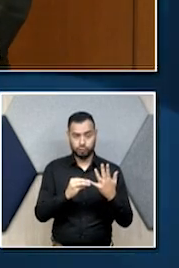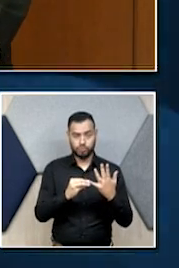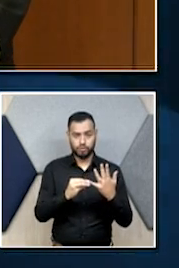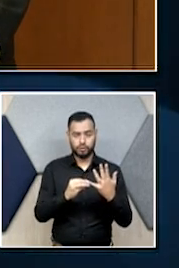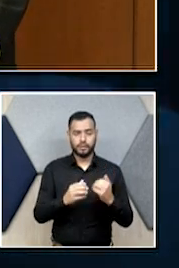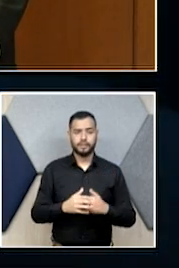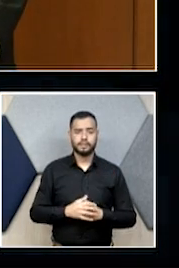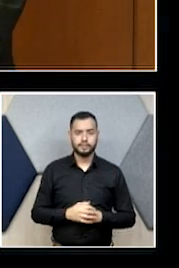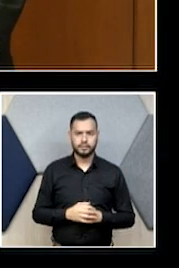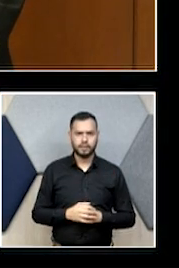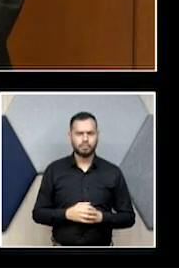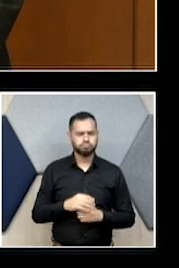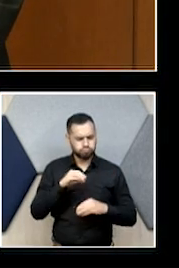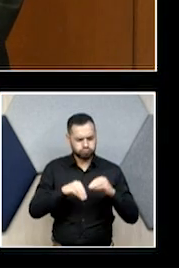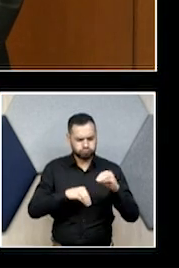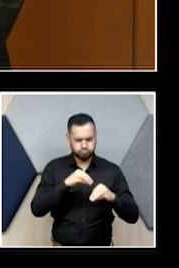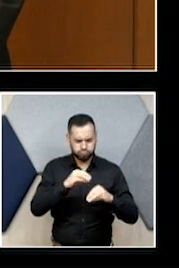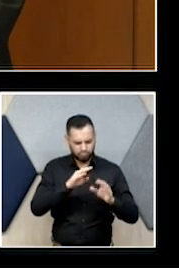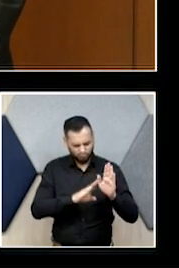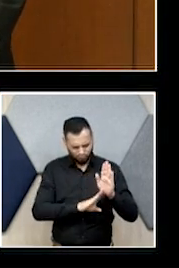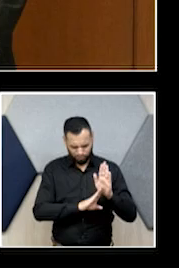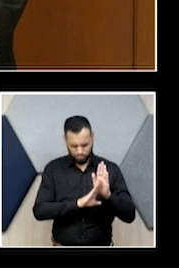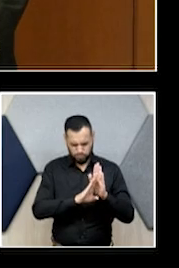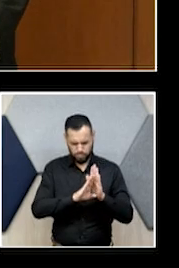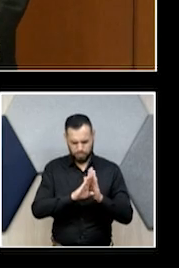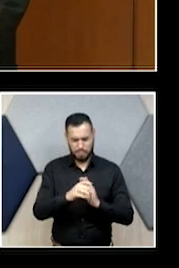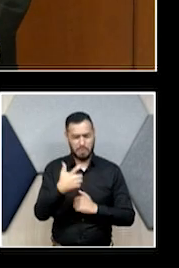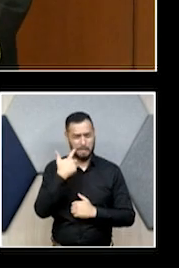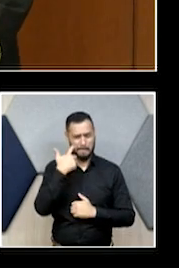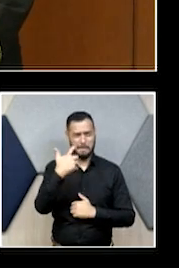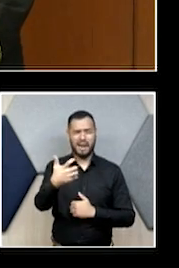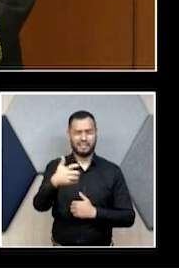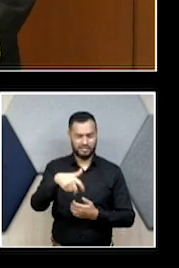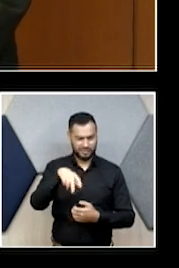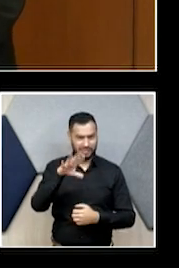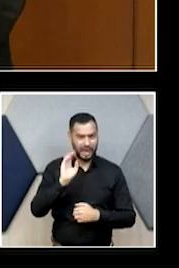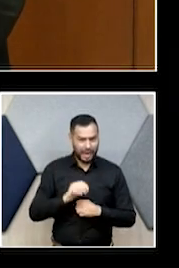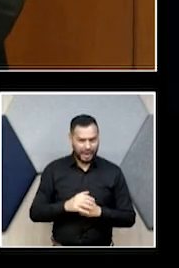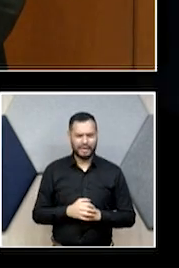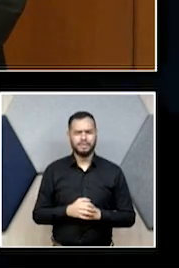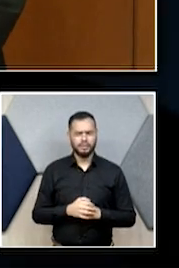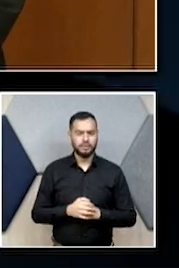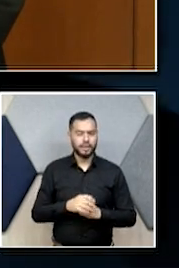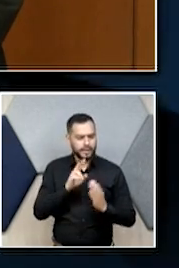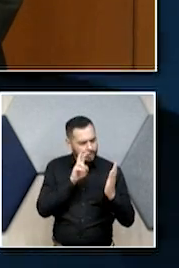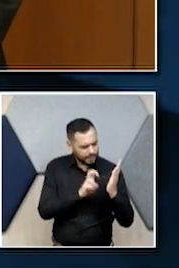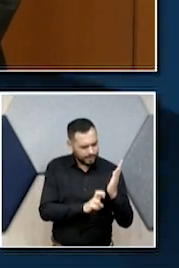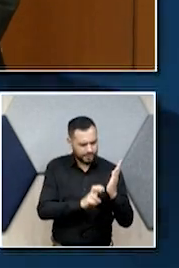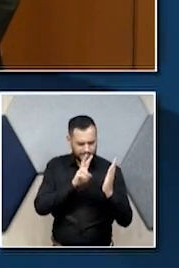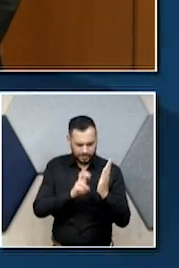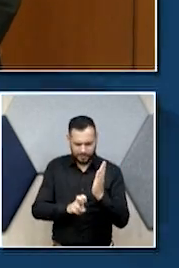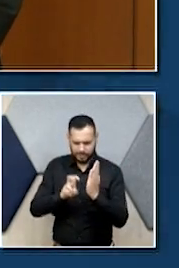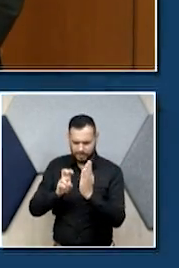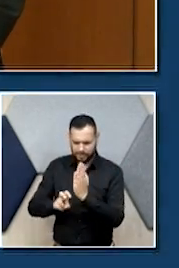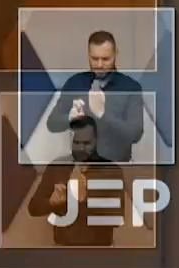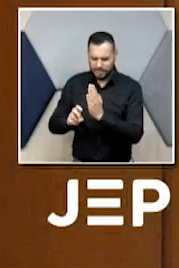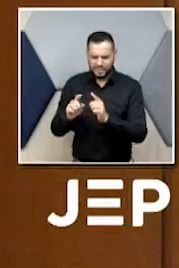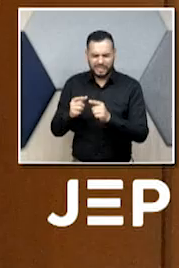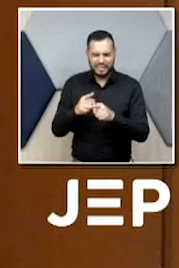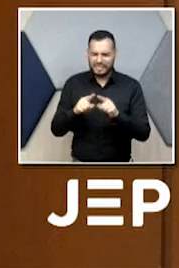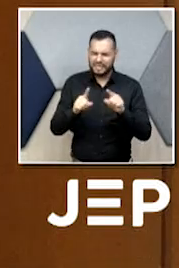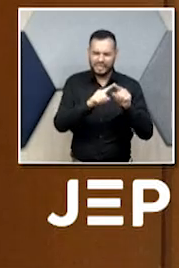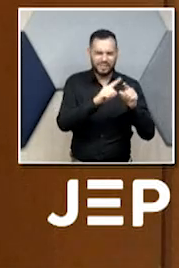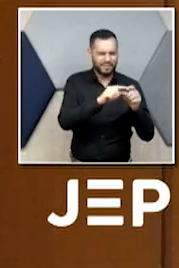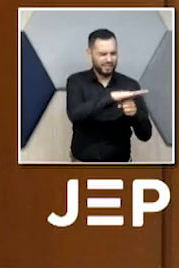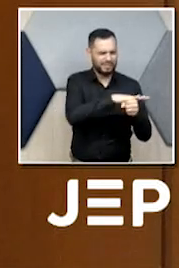haciendo un avance inmenso de la investigación de los macrocasos que